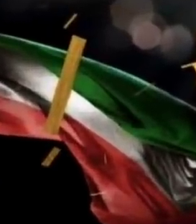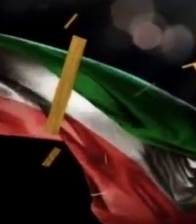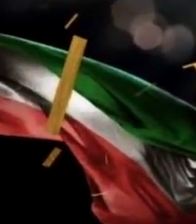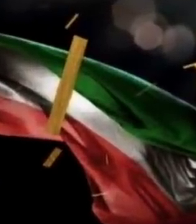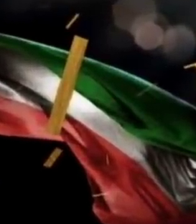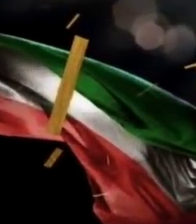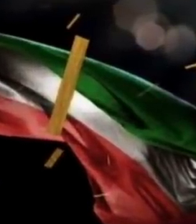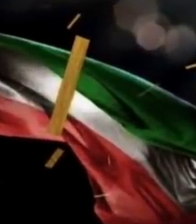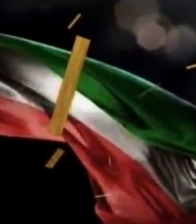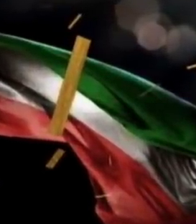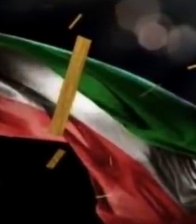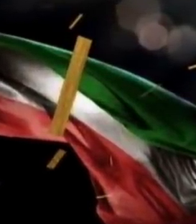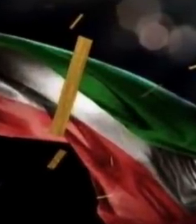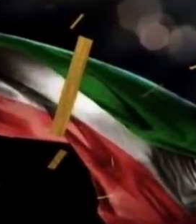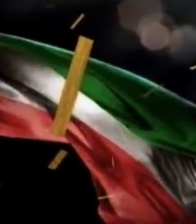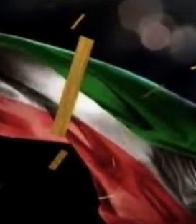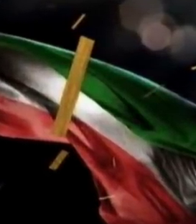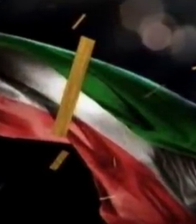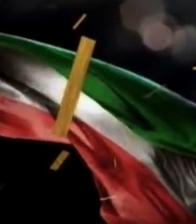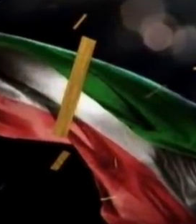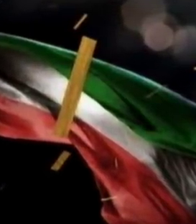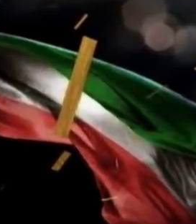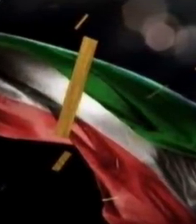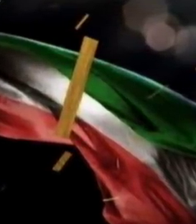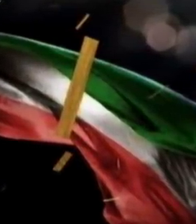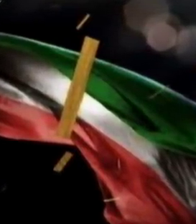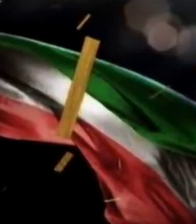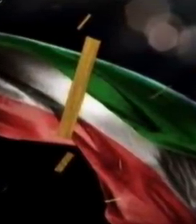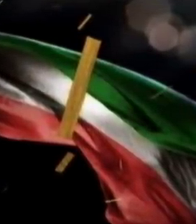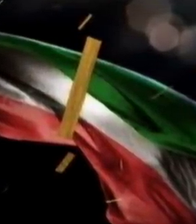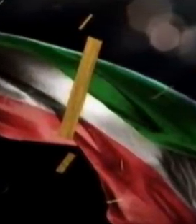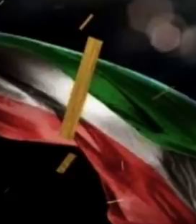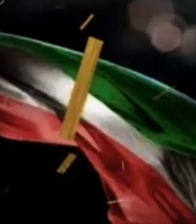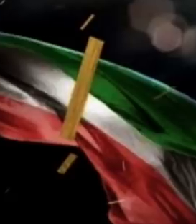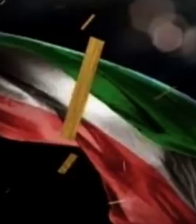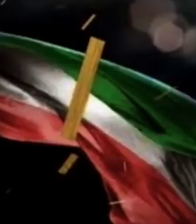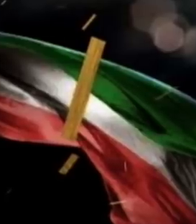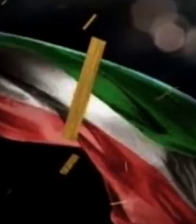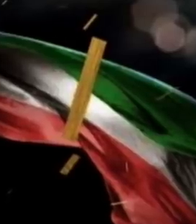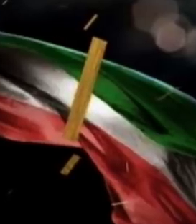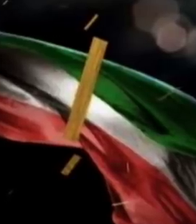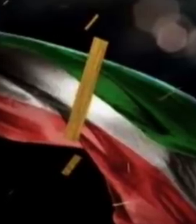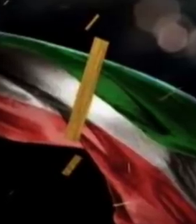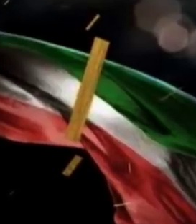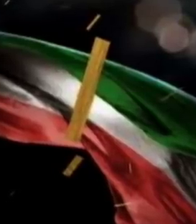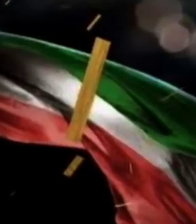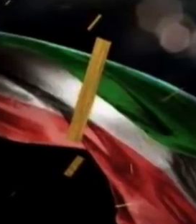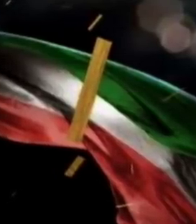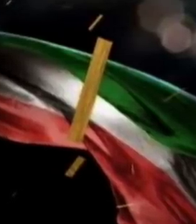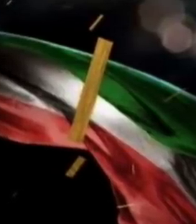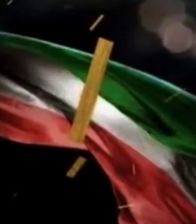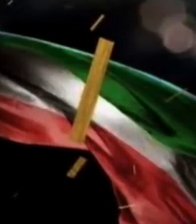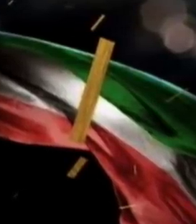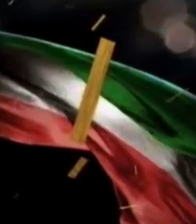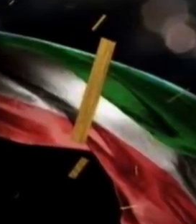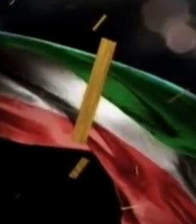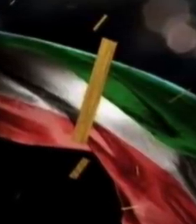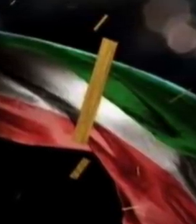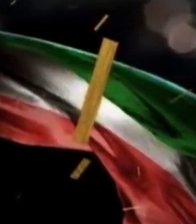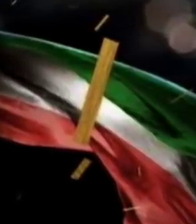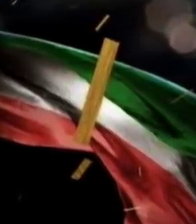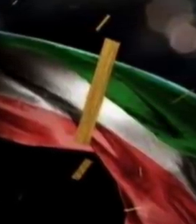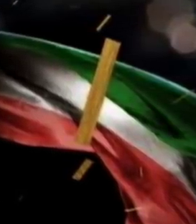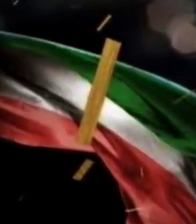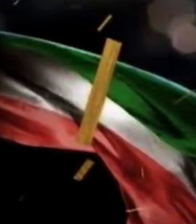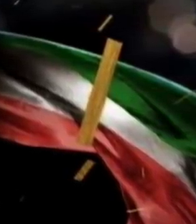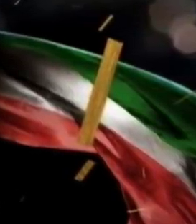esto, gente, como siempre les digo, un orgullo compartir con ustedes este momento. Dejen su like, compartan, que eso ayuda un montón.